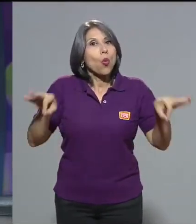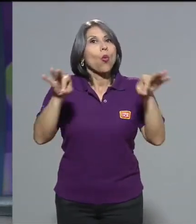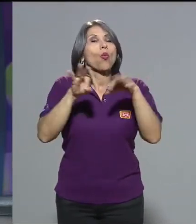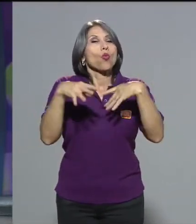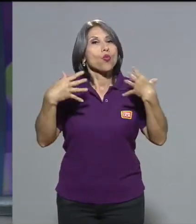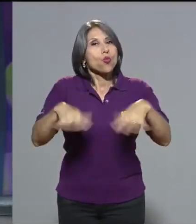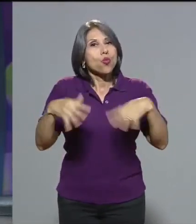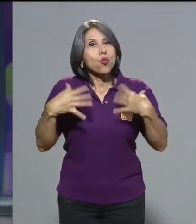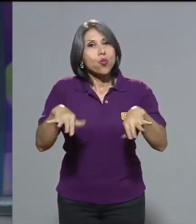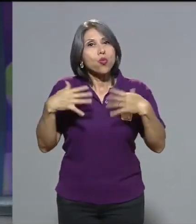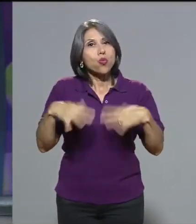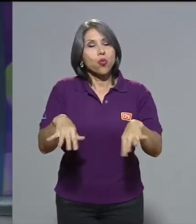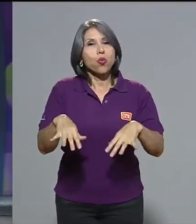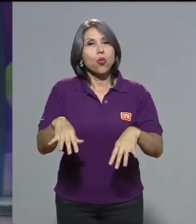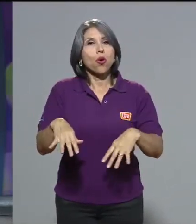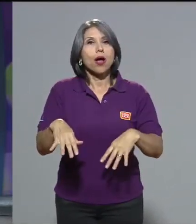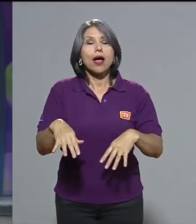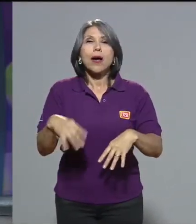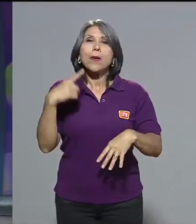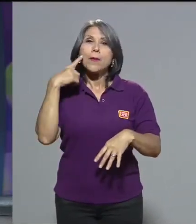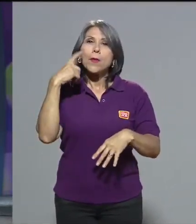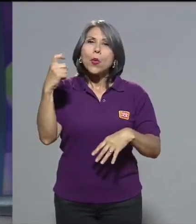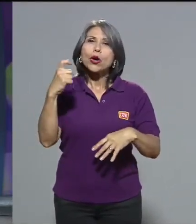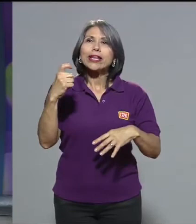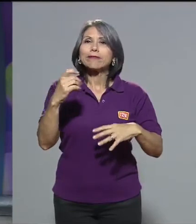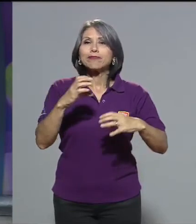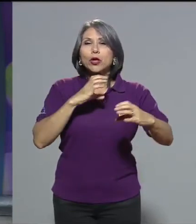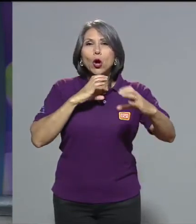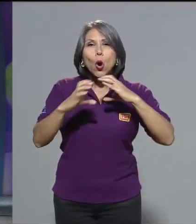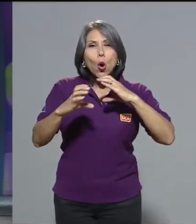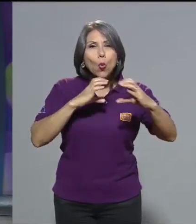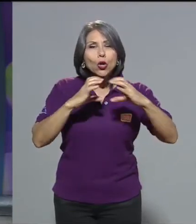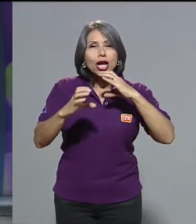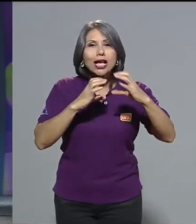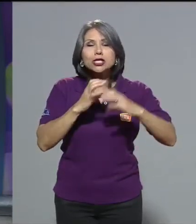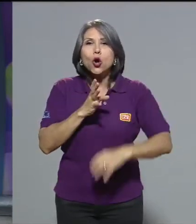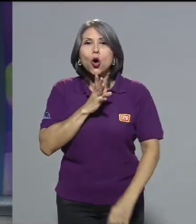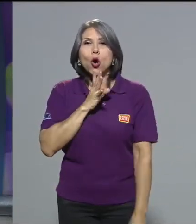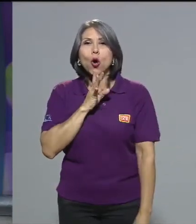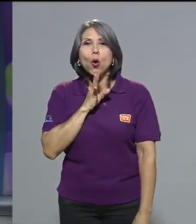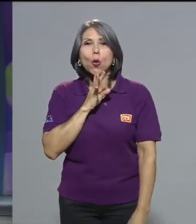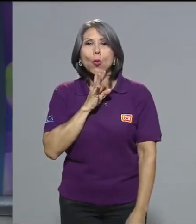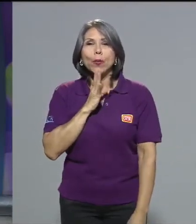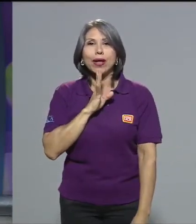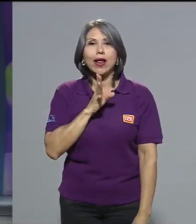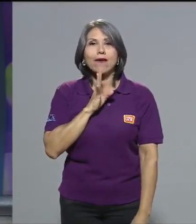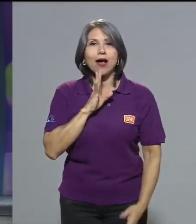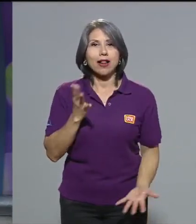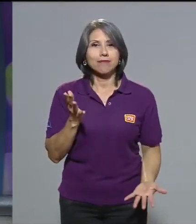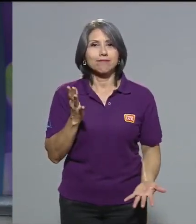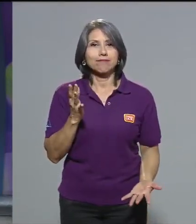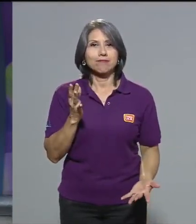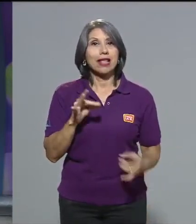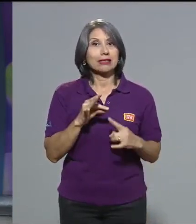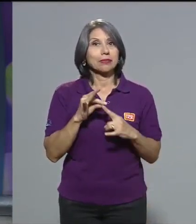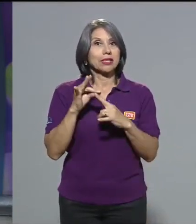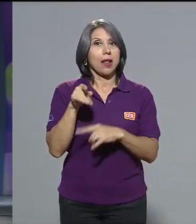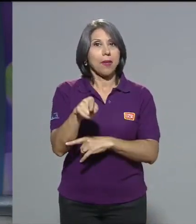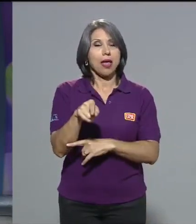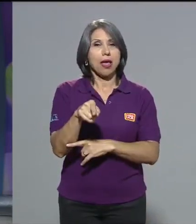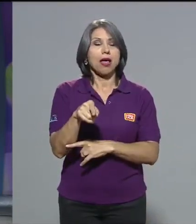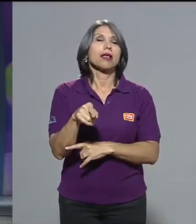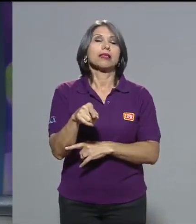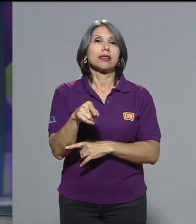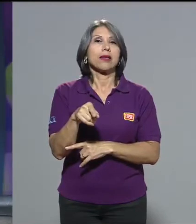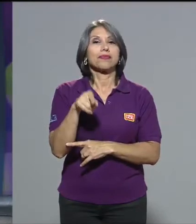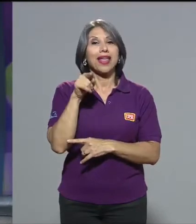porque esa comunicación verbal y esa, bueno, sobre todo la comunicación verbal, va a hacer que en